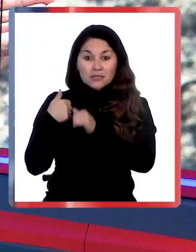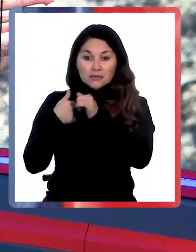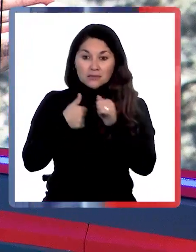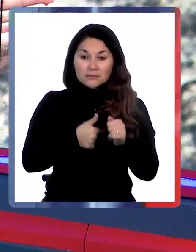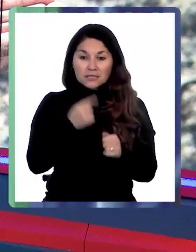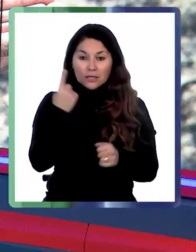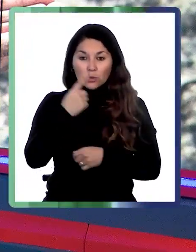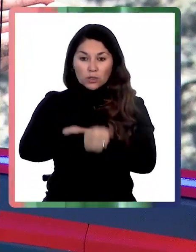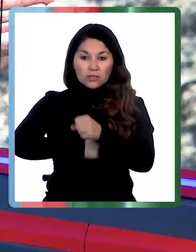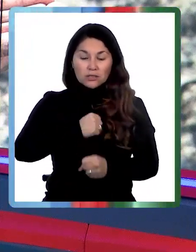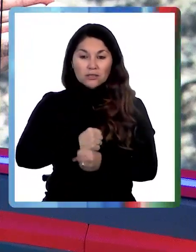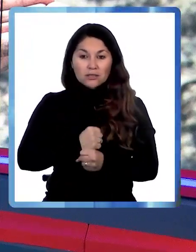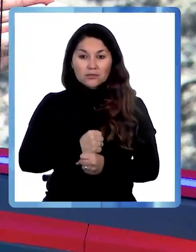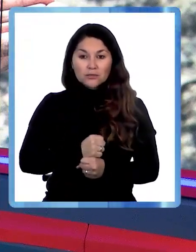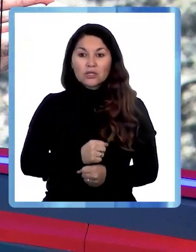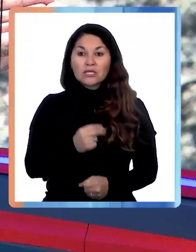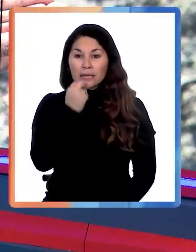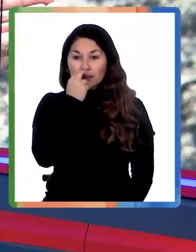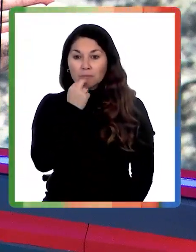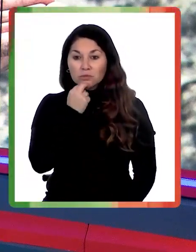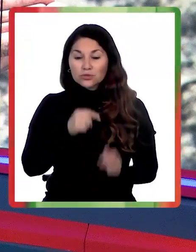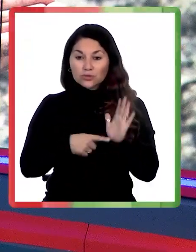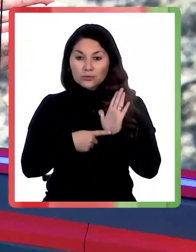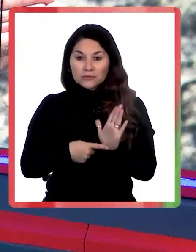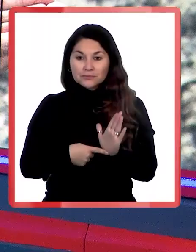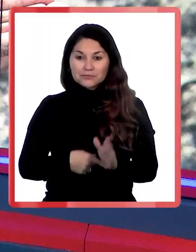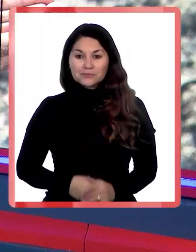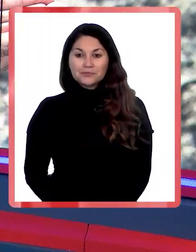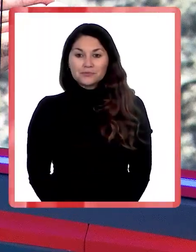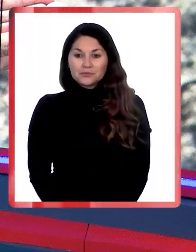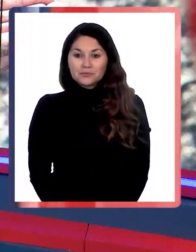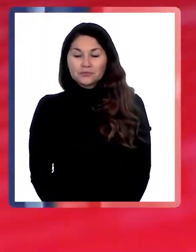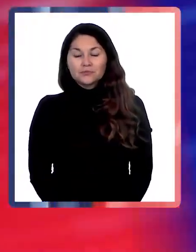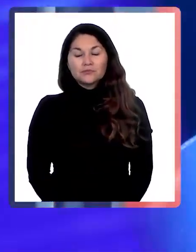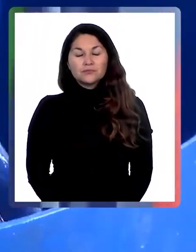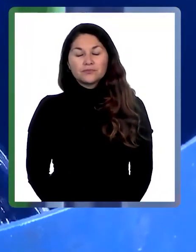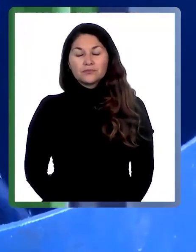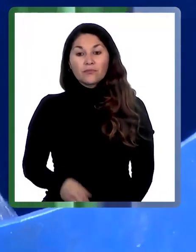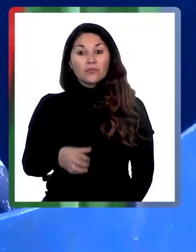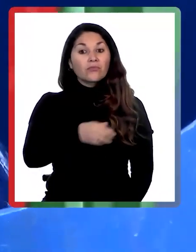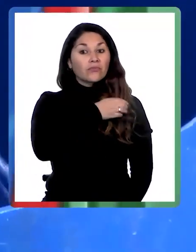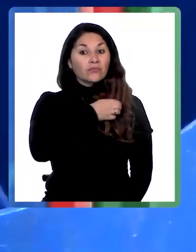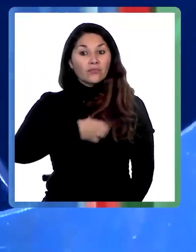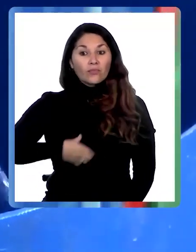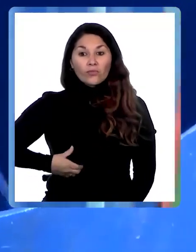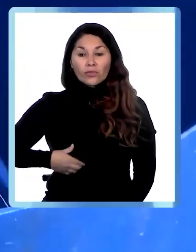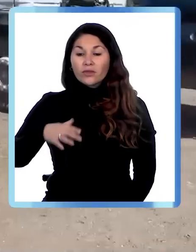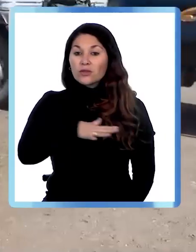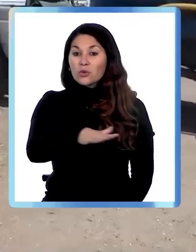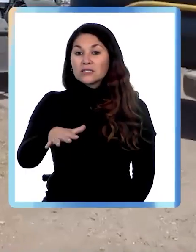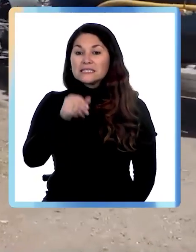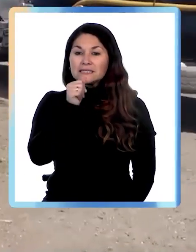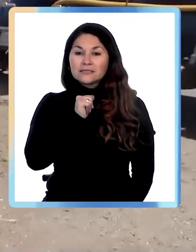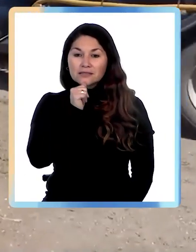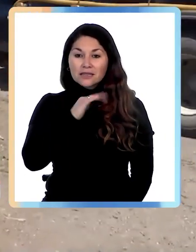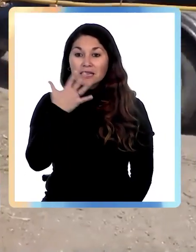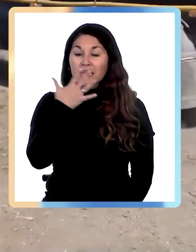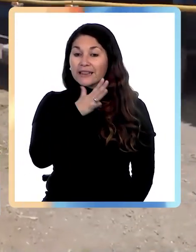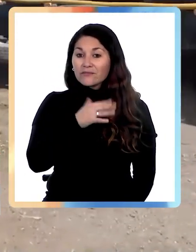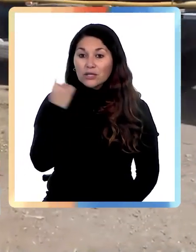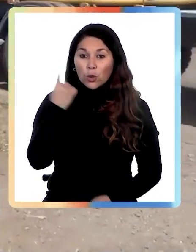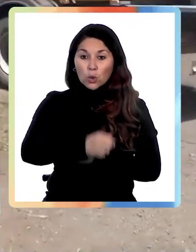tendrá vigencia de un año Canal 5 de puertomontt con todos los detalles el gobierno declaró zona de escasez